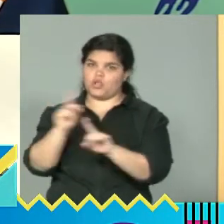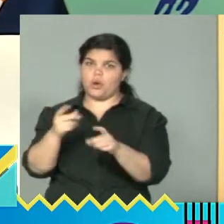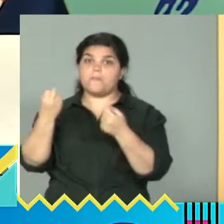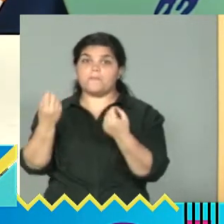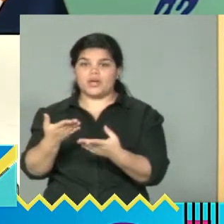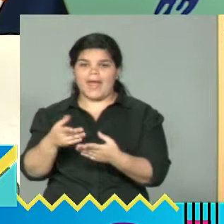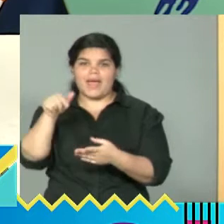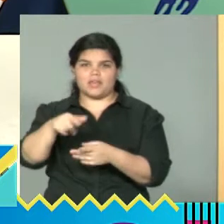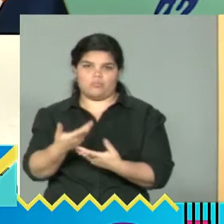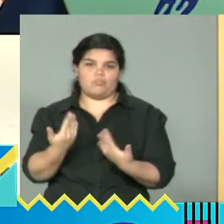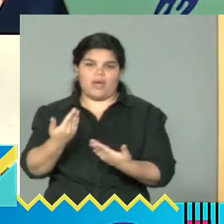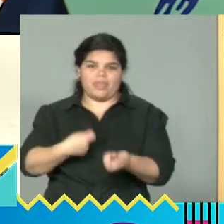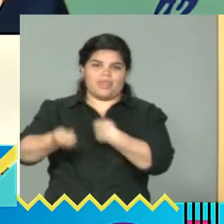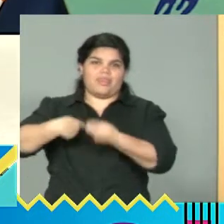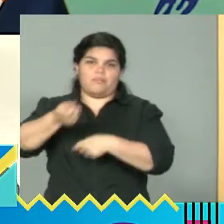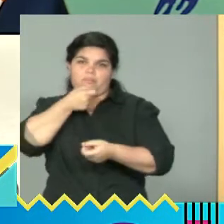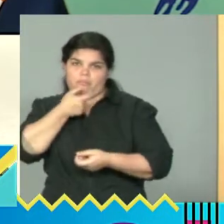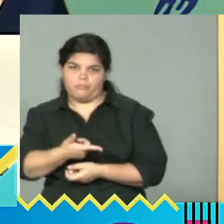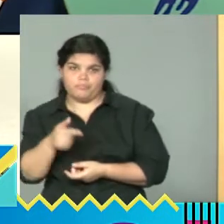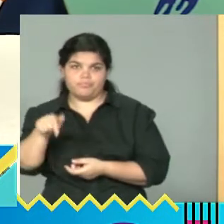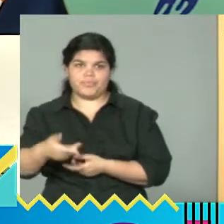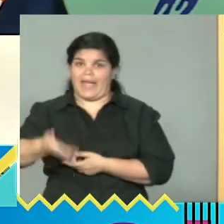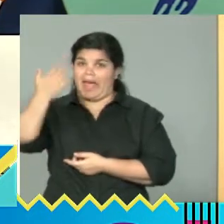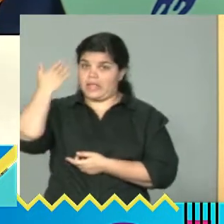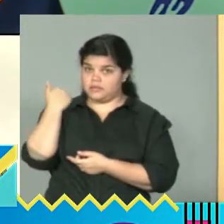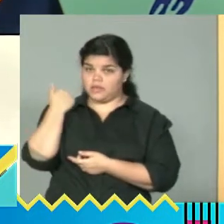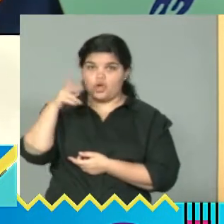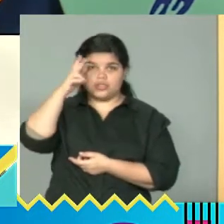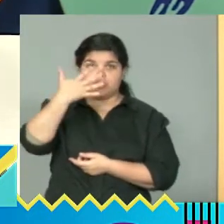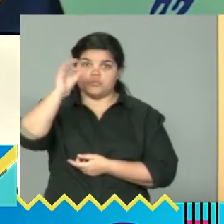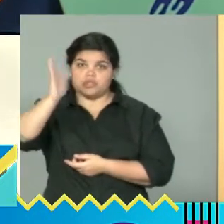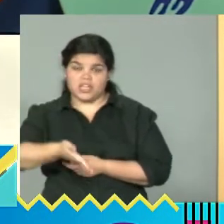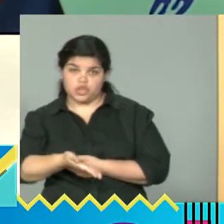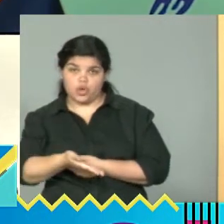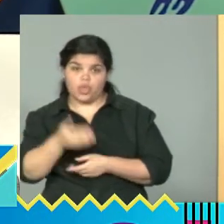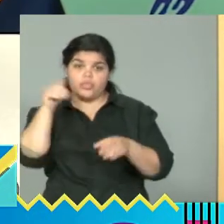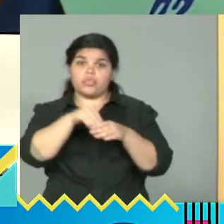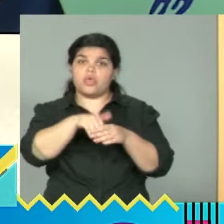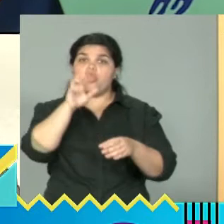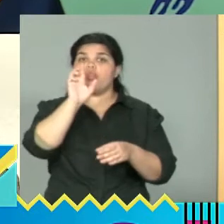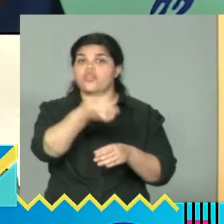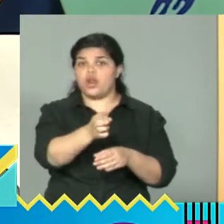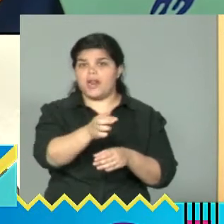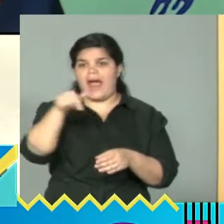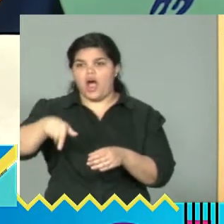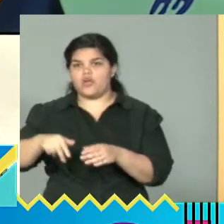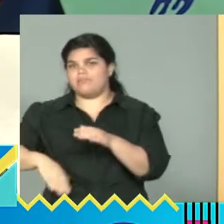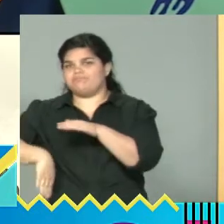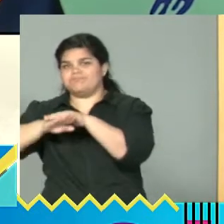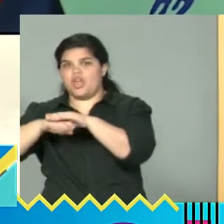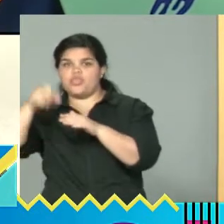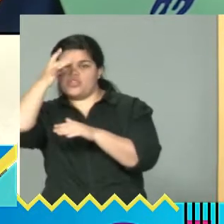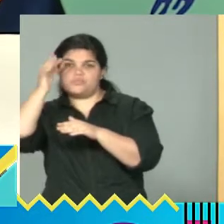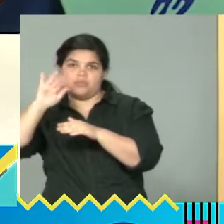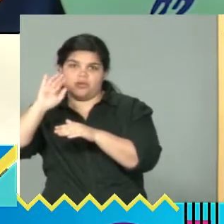corrida bancaria, que hoy no, porque en aquel momento el 85% de los depósitos eran en dólares y hoy no superan el 12%. Entonces,